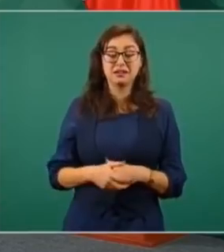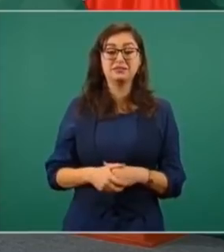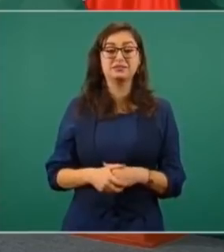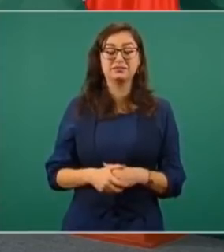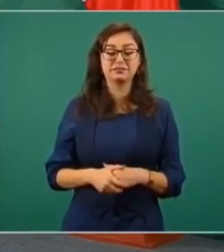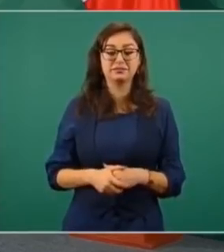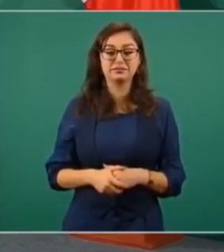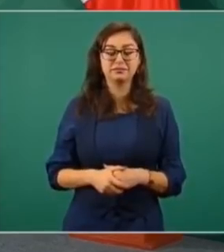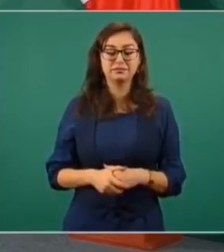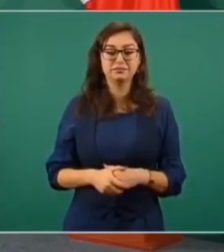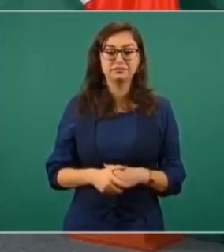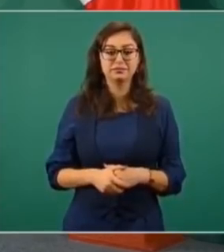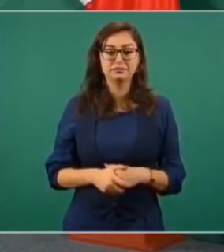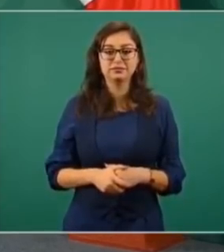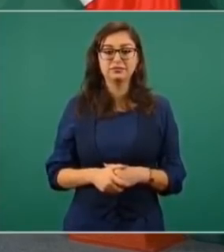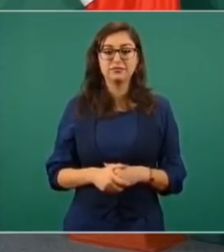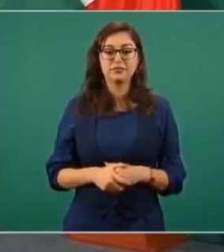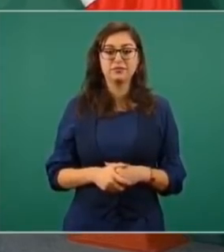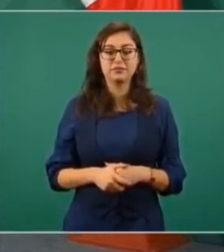se tuvo que